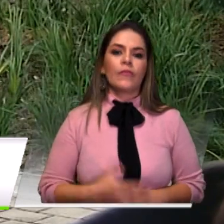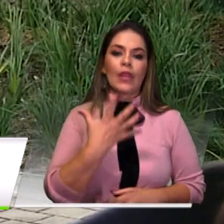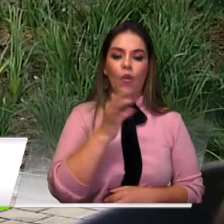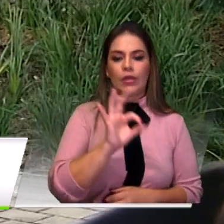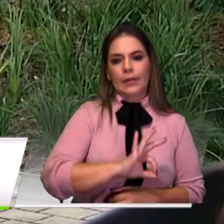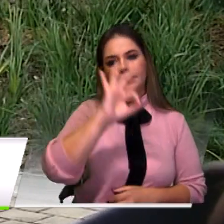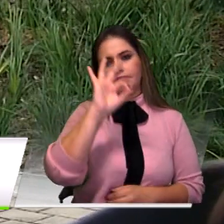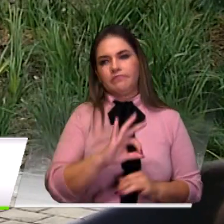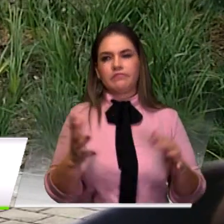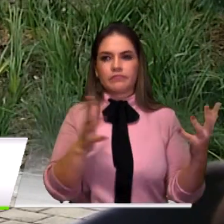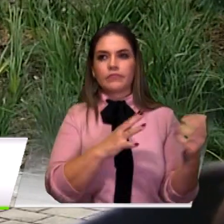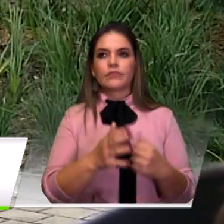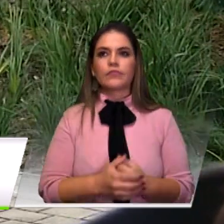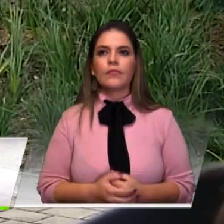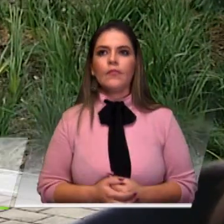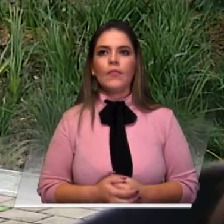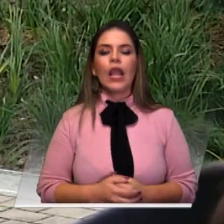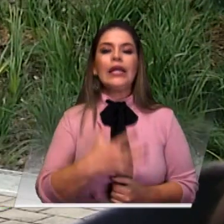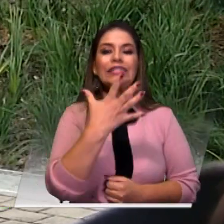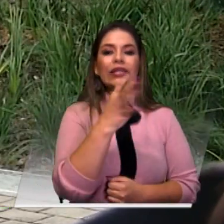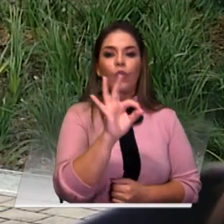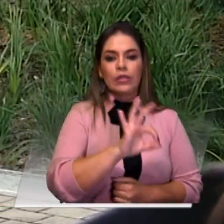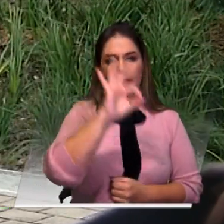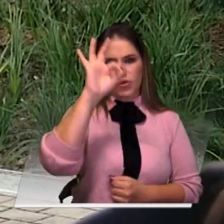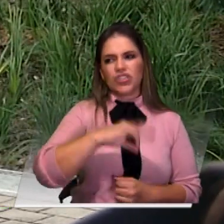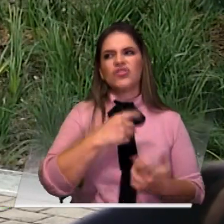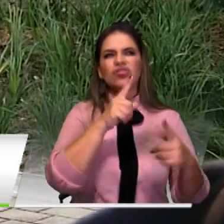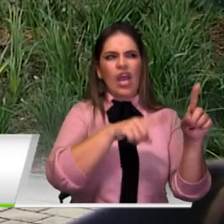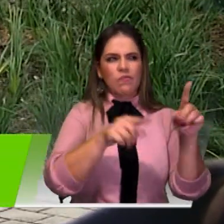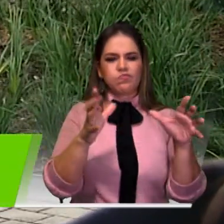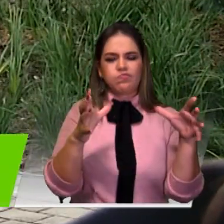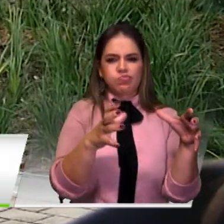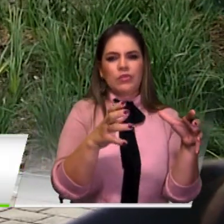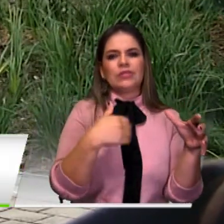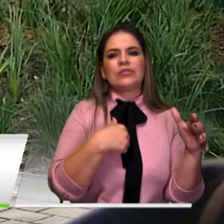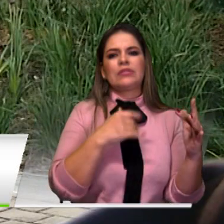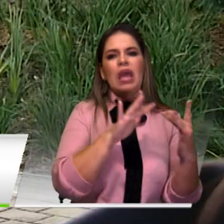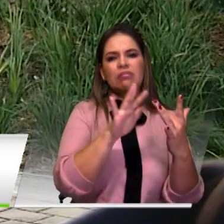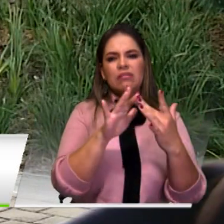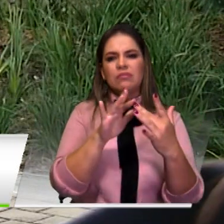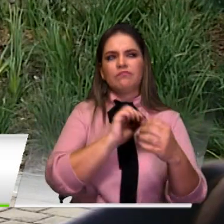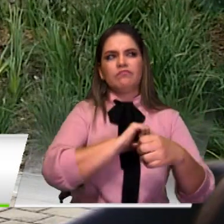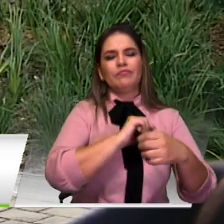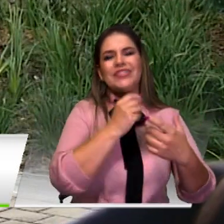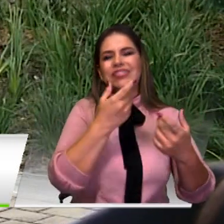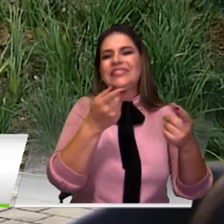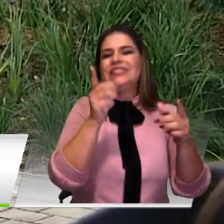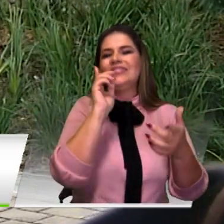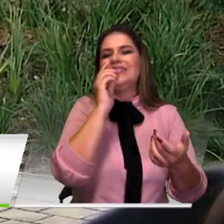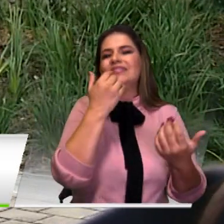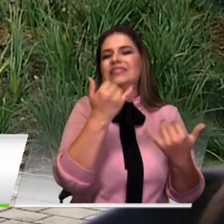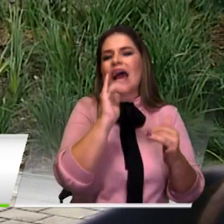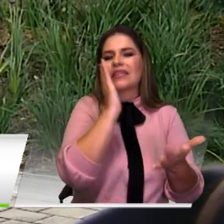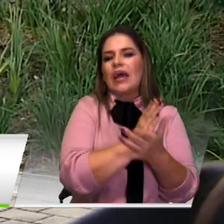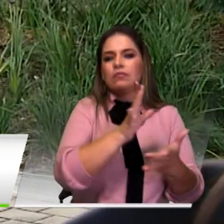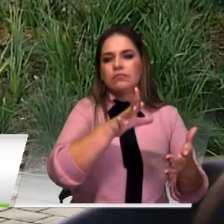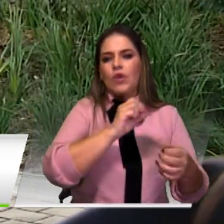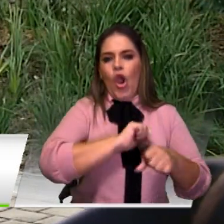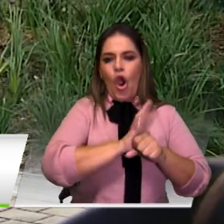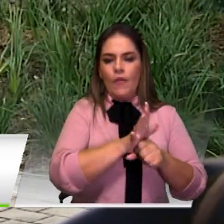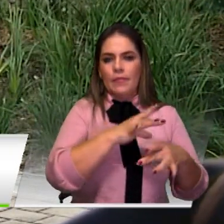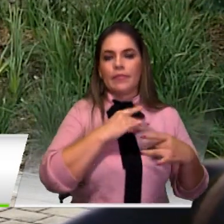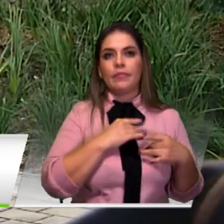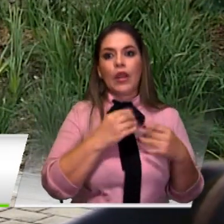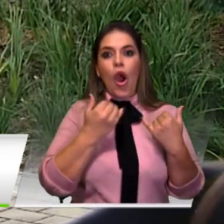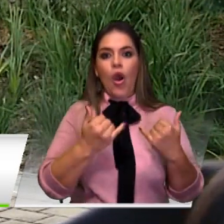del 50% habrán tenido contacto con el coronavirus. Y la meseta es que estamos en una transmisión comunitaria